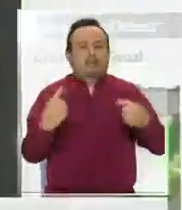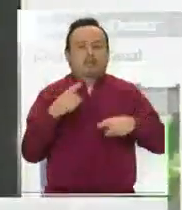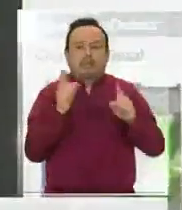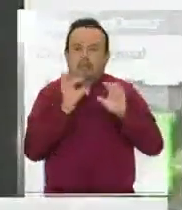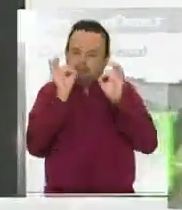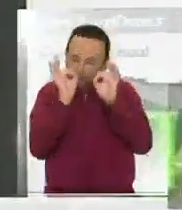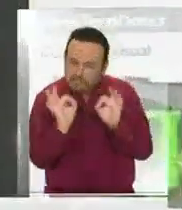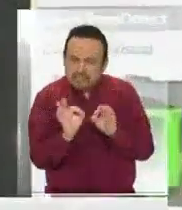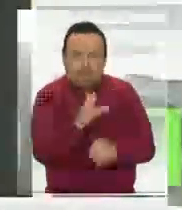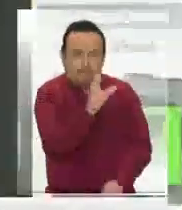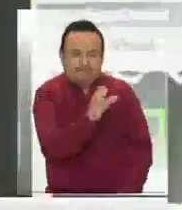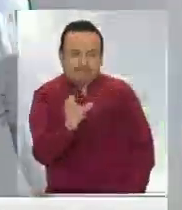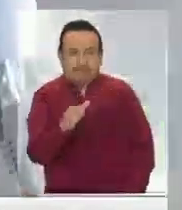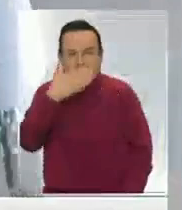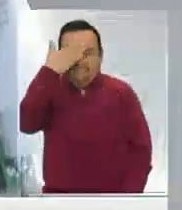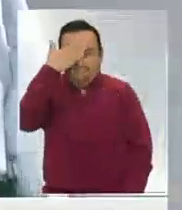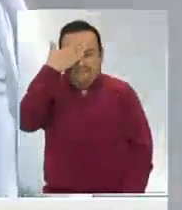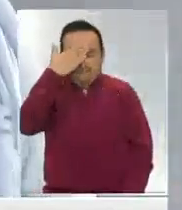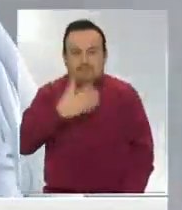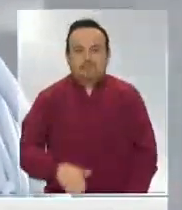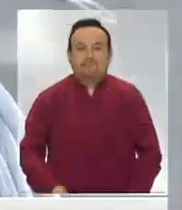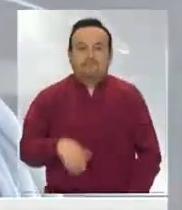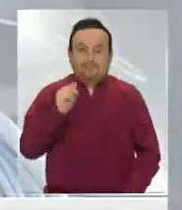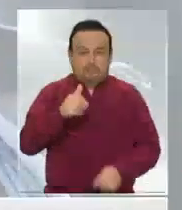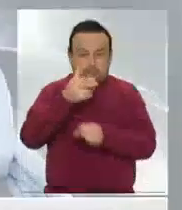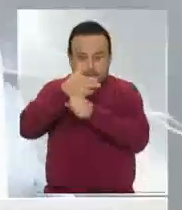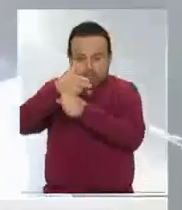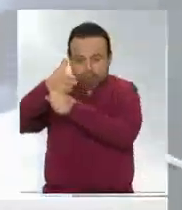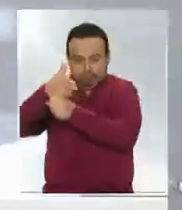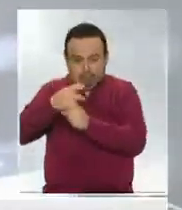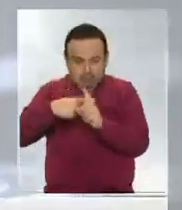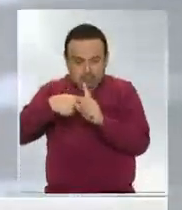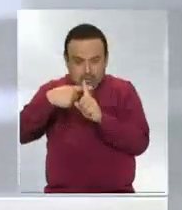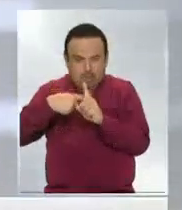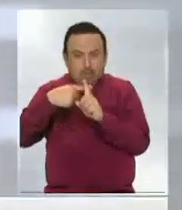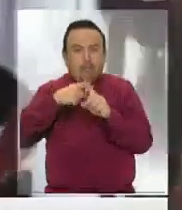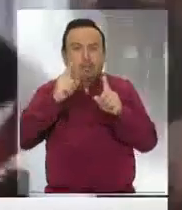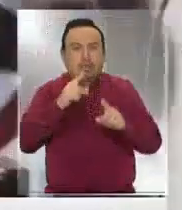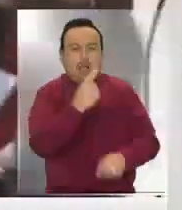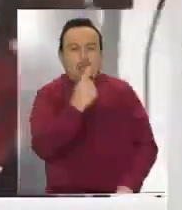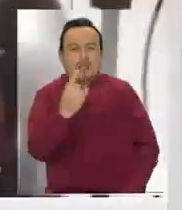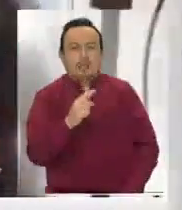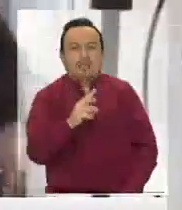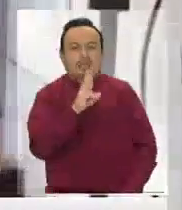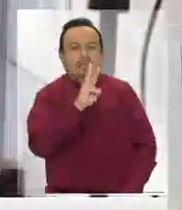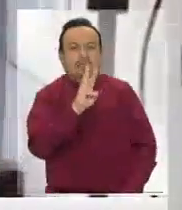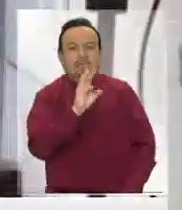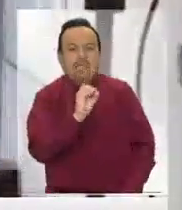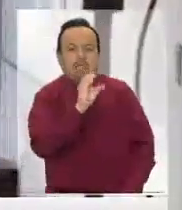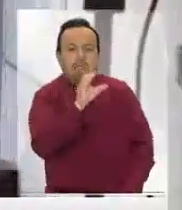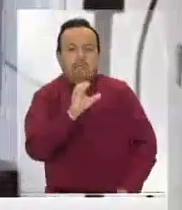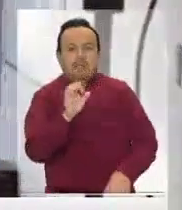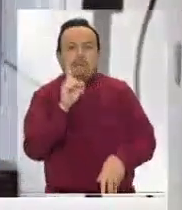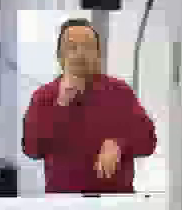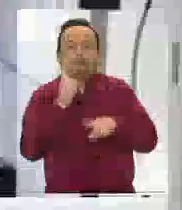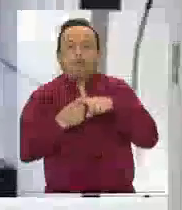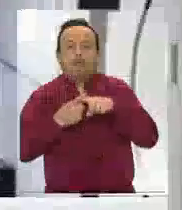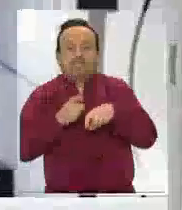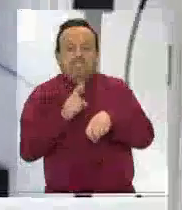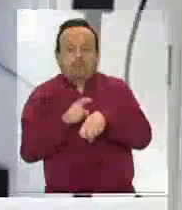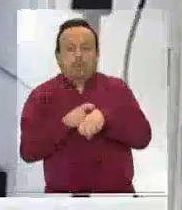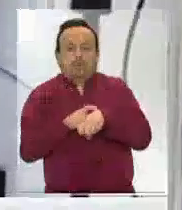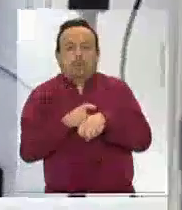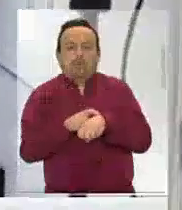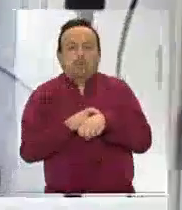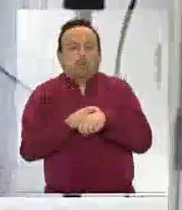estas están diseñadas para medir la fiebre. Una cámara termográfica que puede medir la temperatura de 30 personas por segundo con un margen de error de